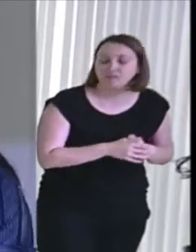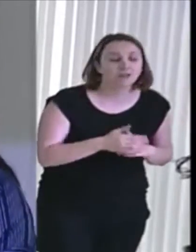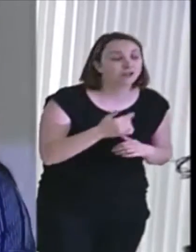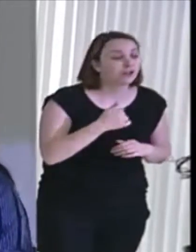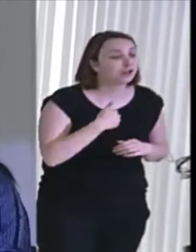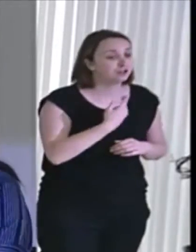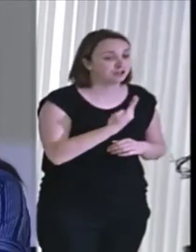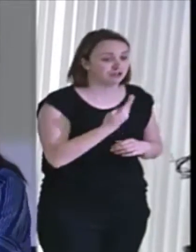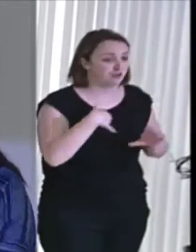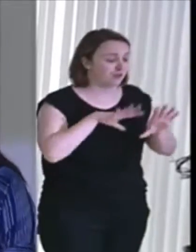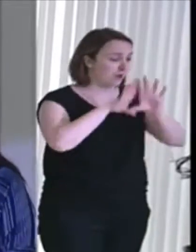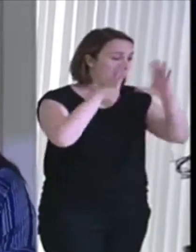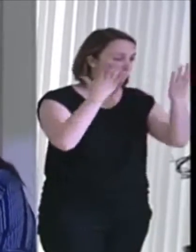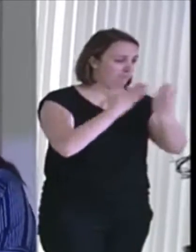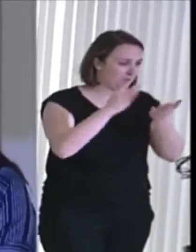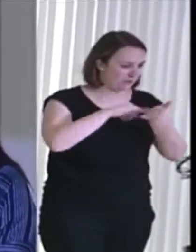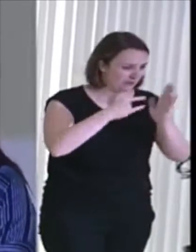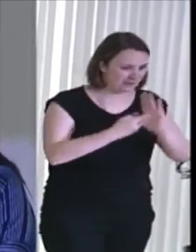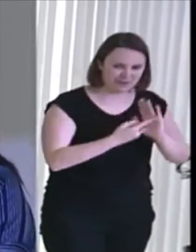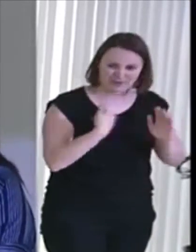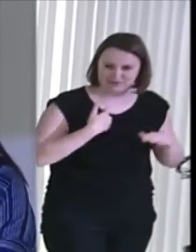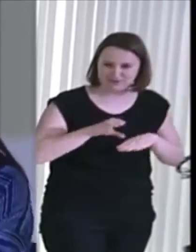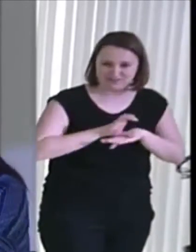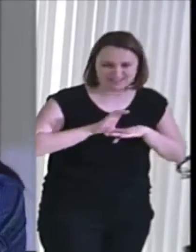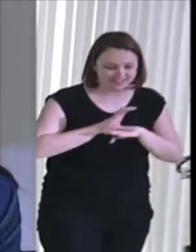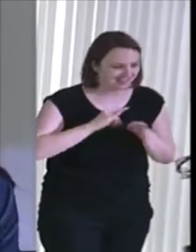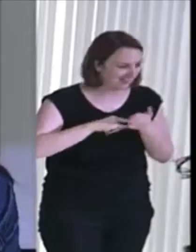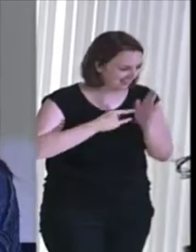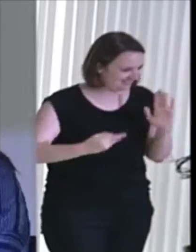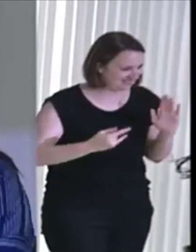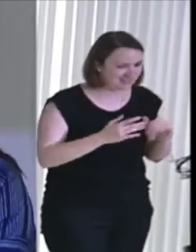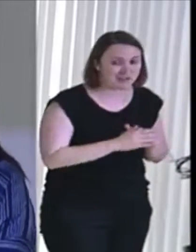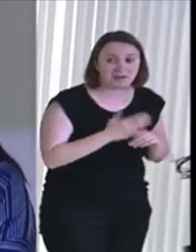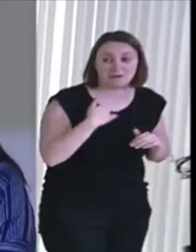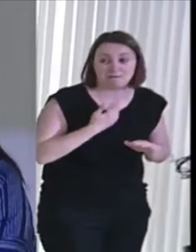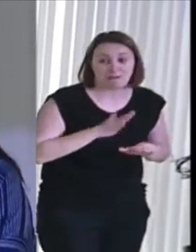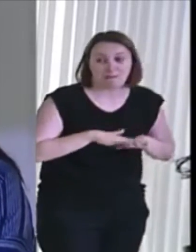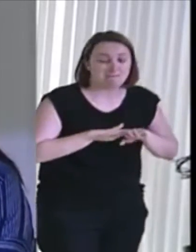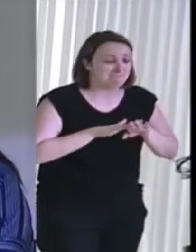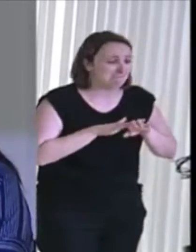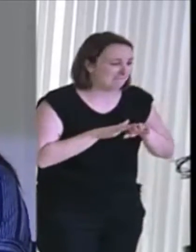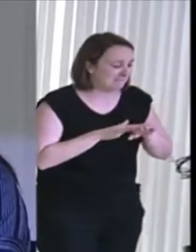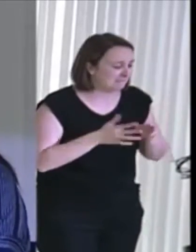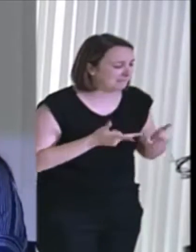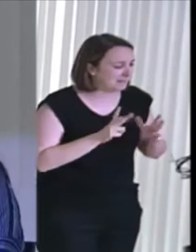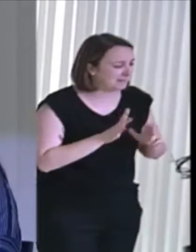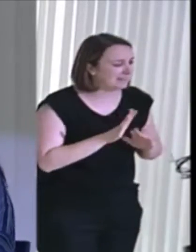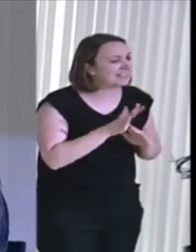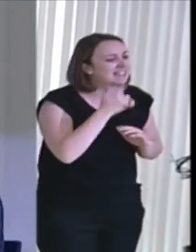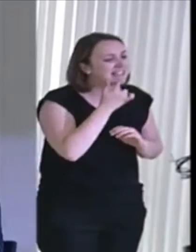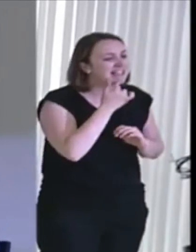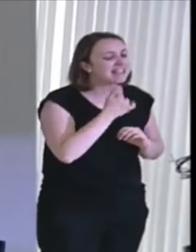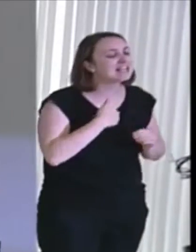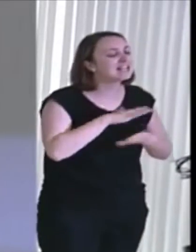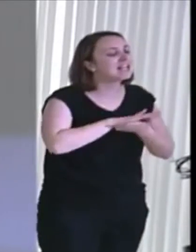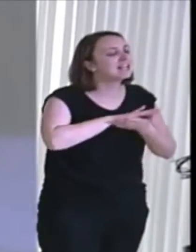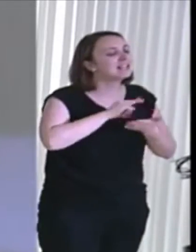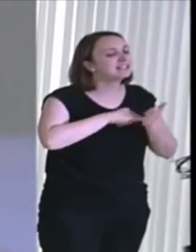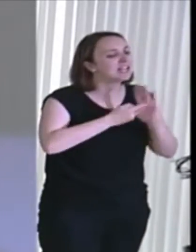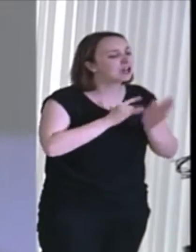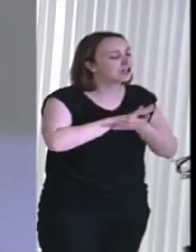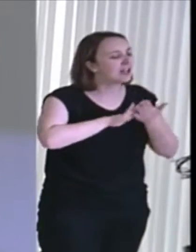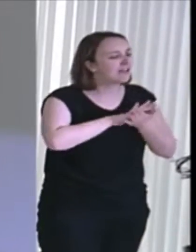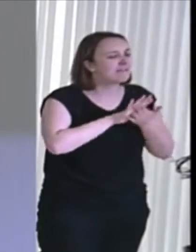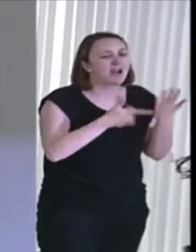que soy la que viene del mundo tecnológico, la que ha estudiado ¿sí? ingeniería, me voy a permitir dar un mensaje, y es que se habla de la tecnología de una forma